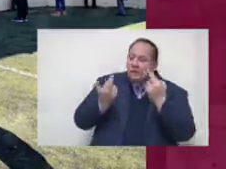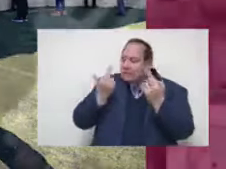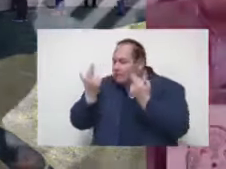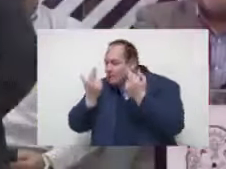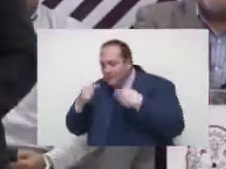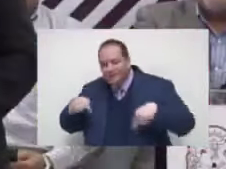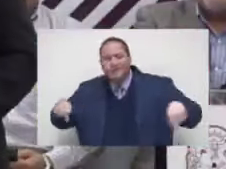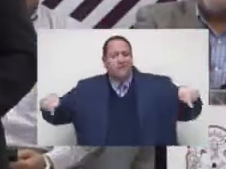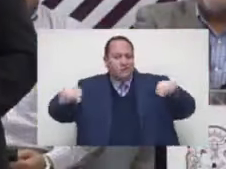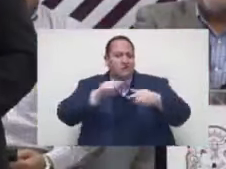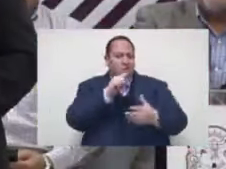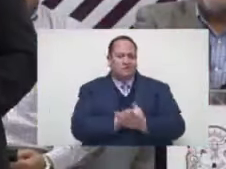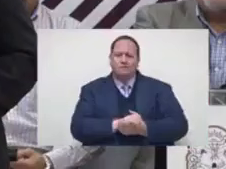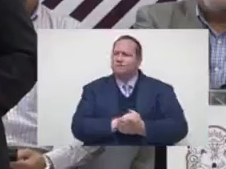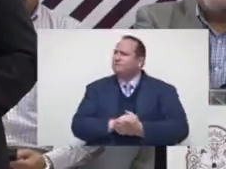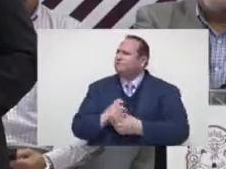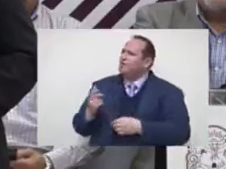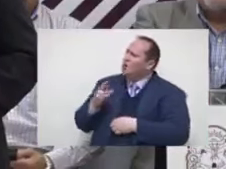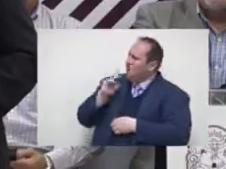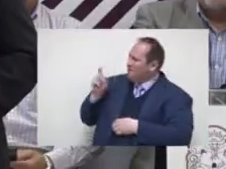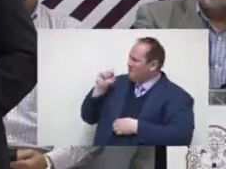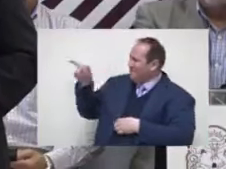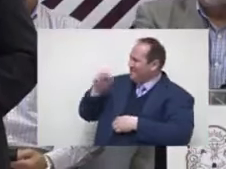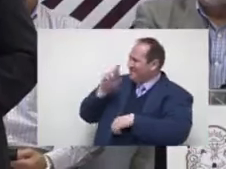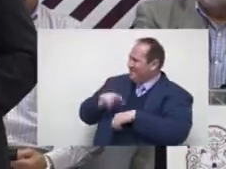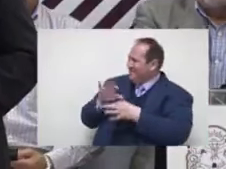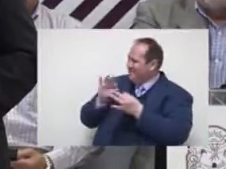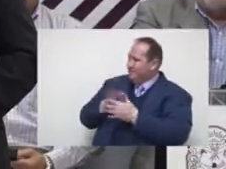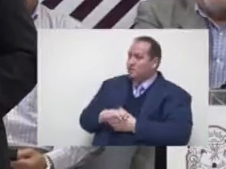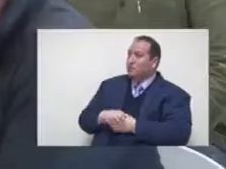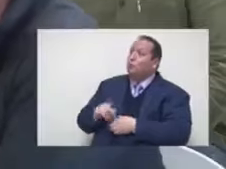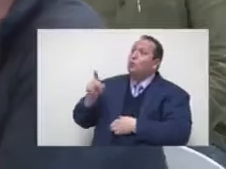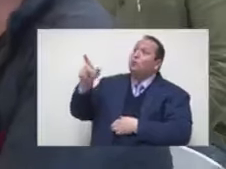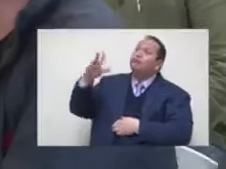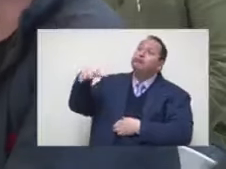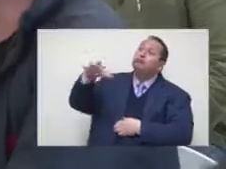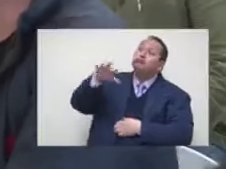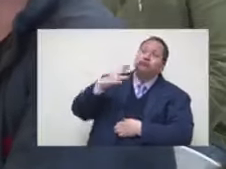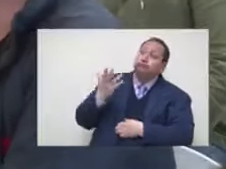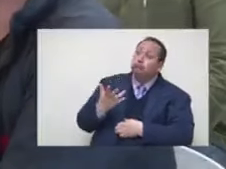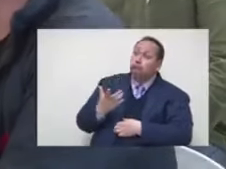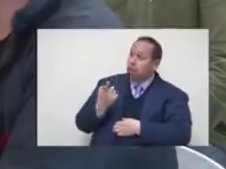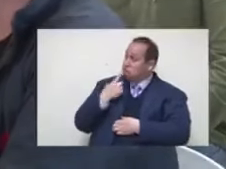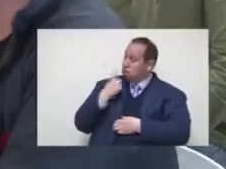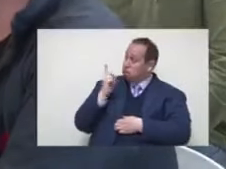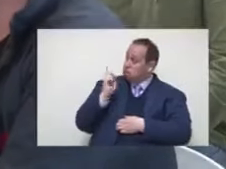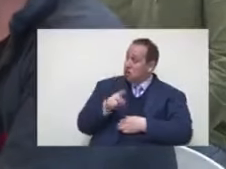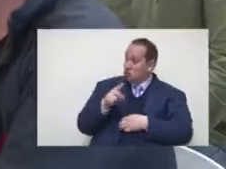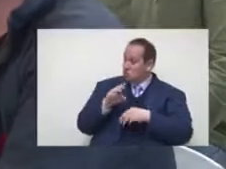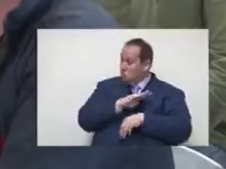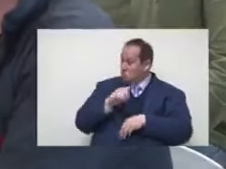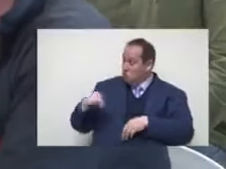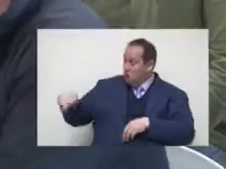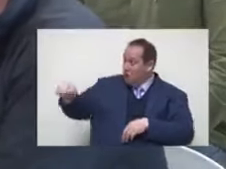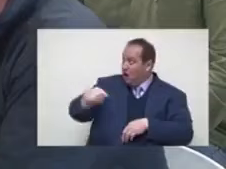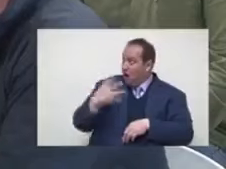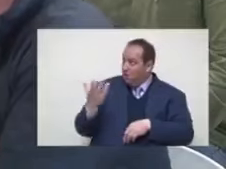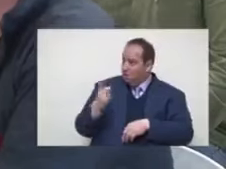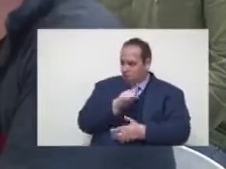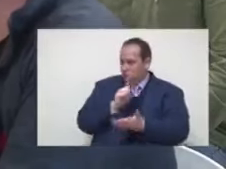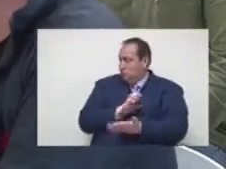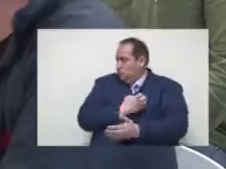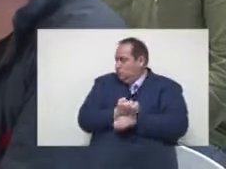lugares. Gobernador, en este caso, como lo menciona el propio secretario, ¿usted buscará que se pueda cumplimentar los demás municipios? ¿Es una ley